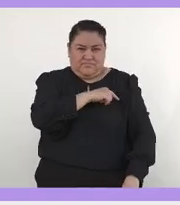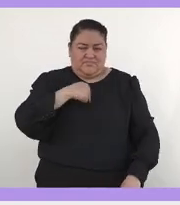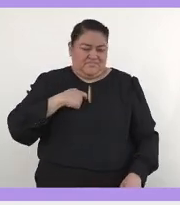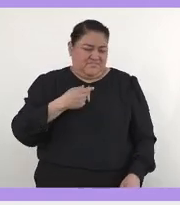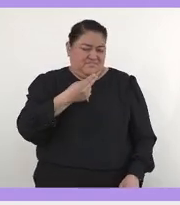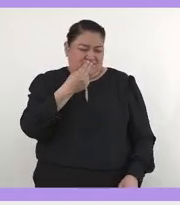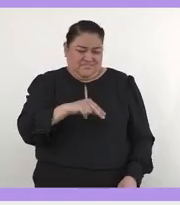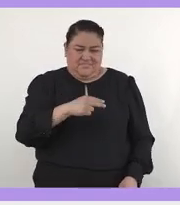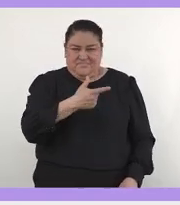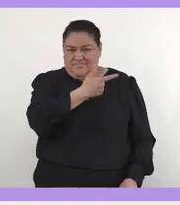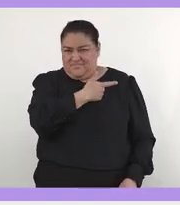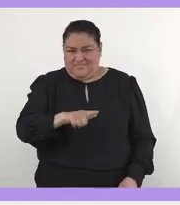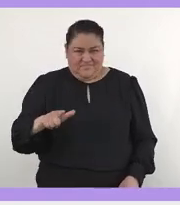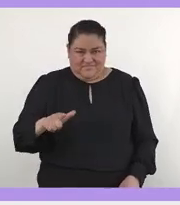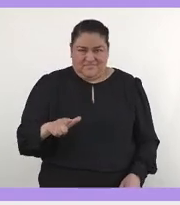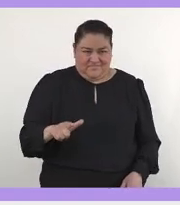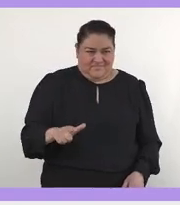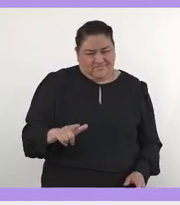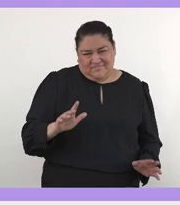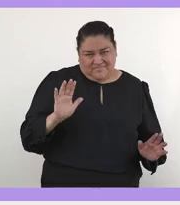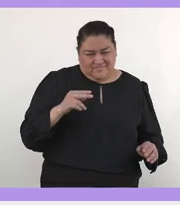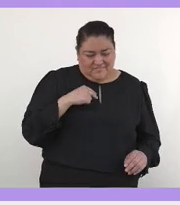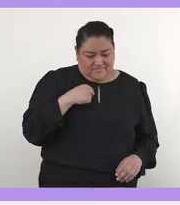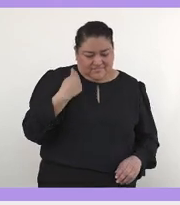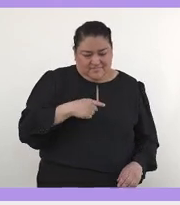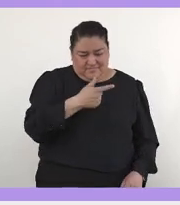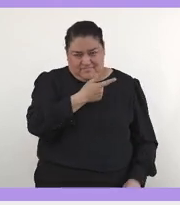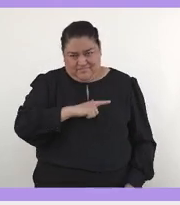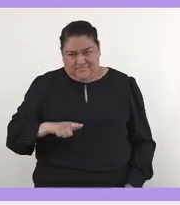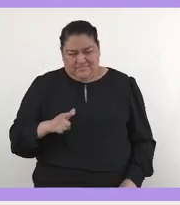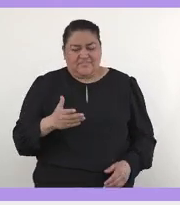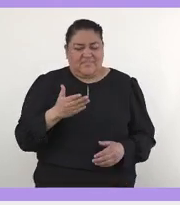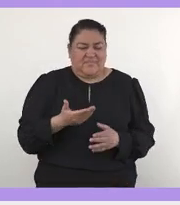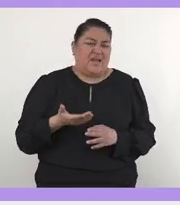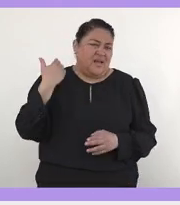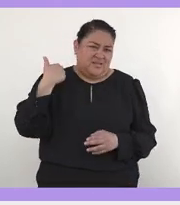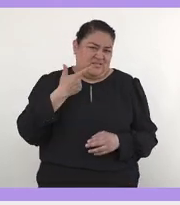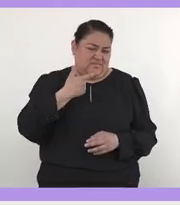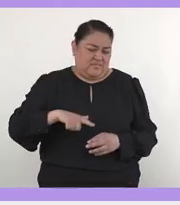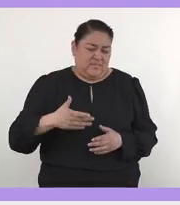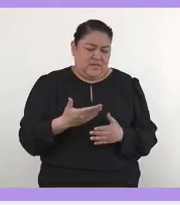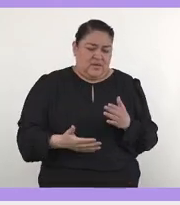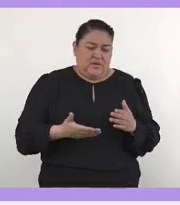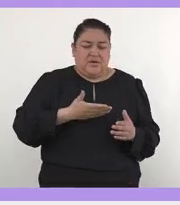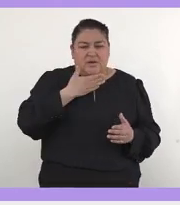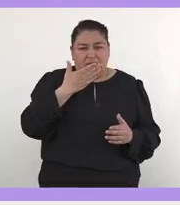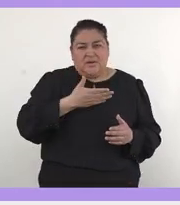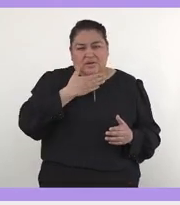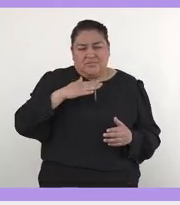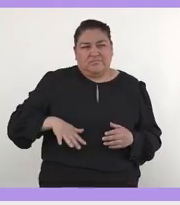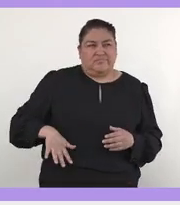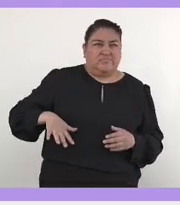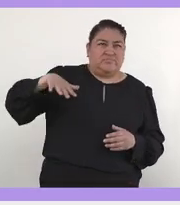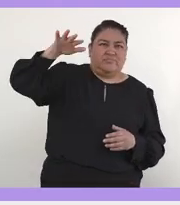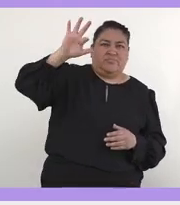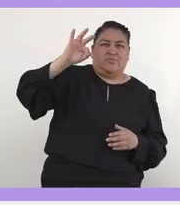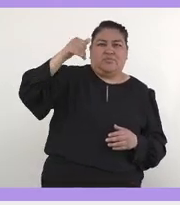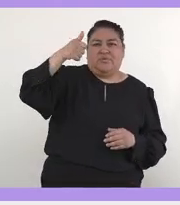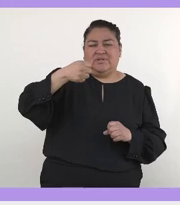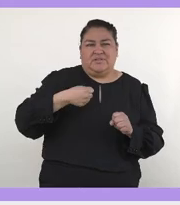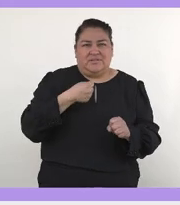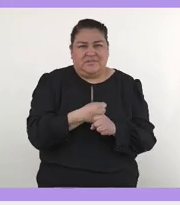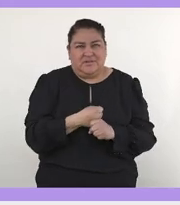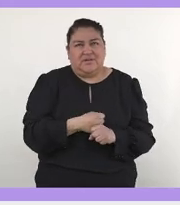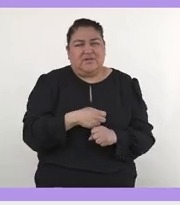gusta que lo mencionen porque pues no me gusta Bueno ahora ya me gusta pero porque he vivido con el 46 años pero